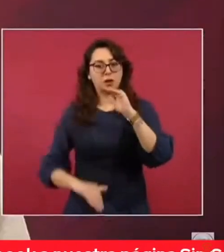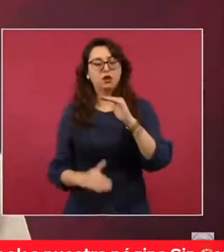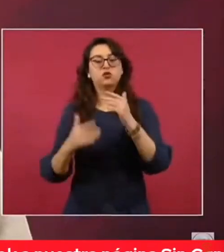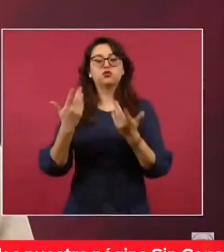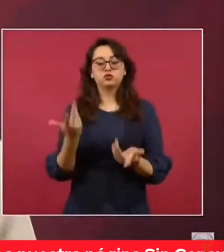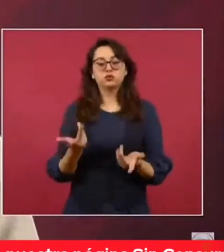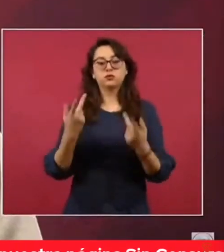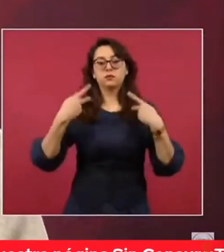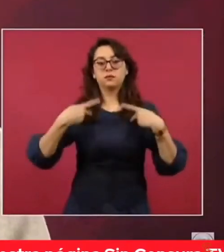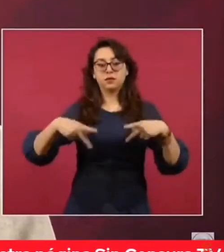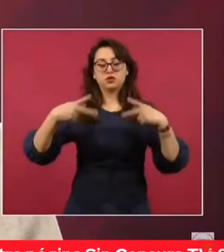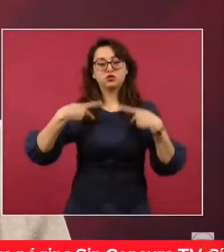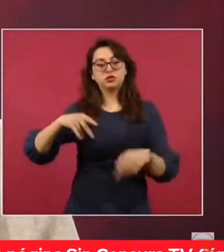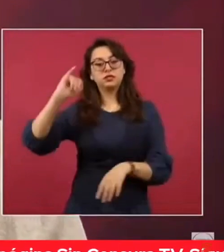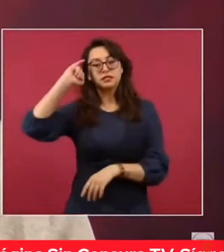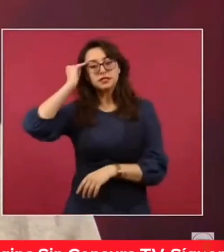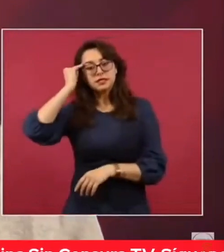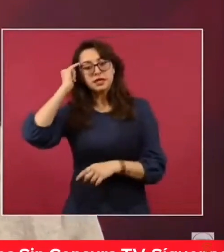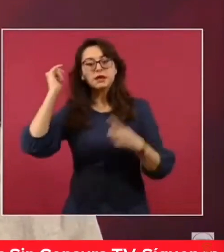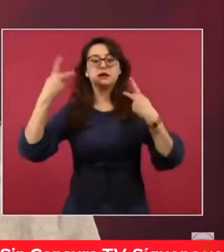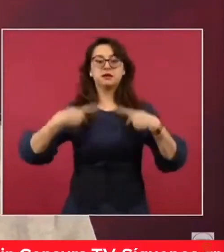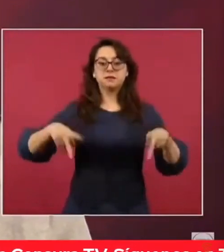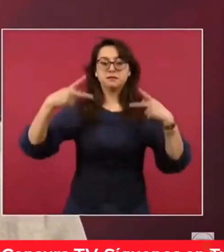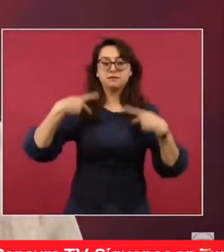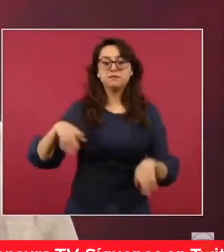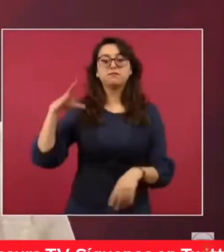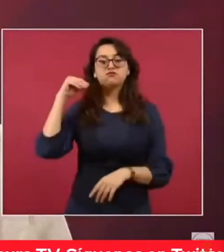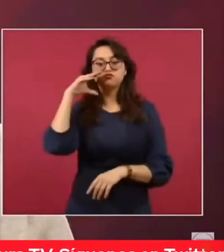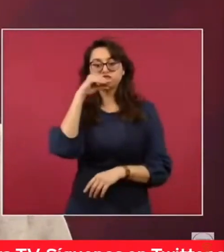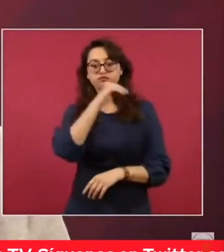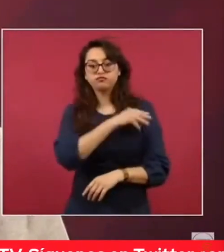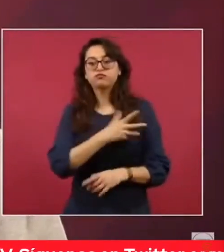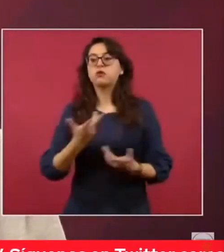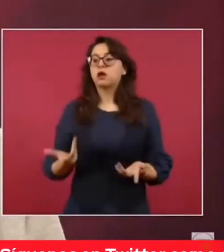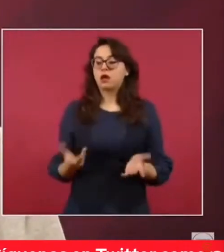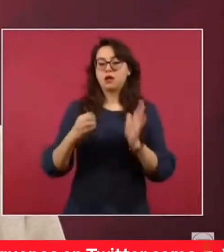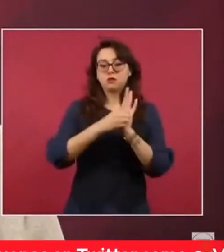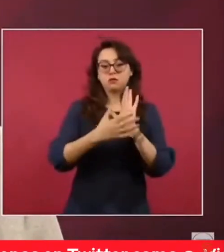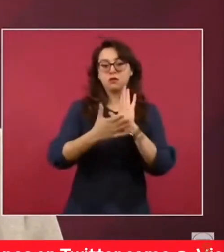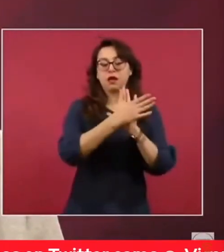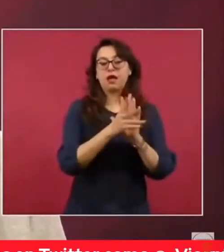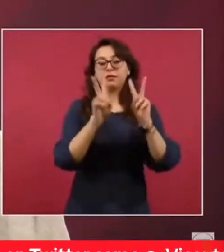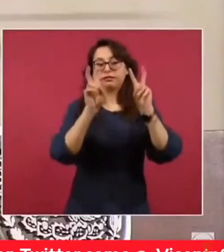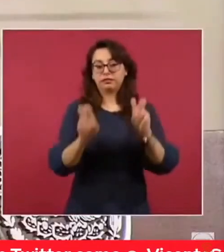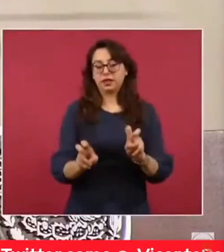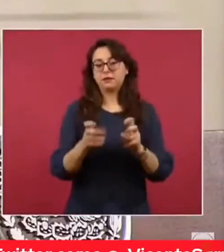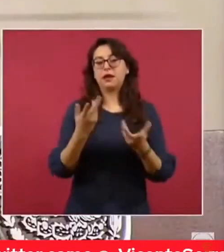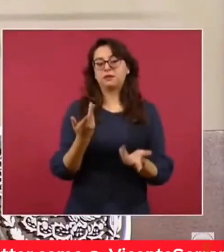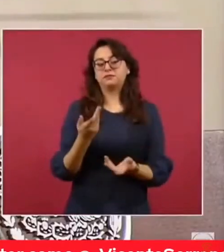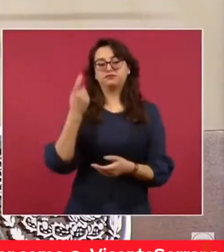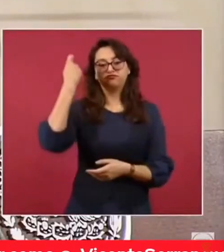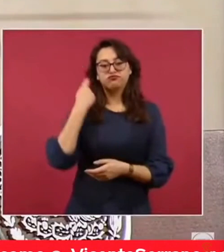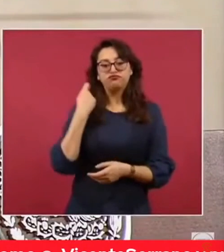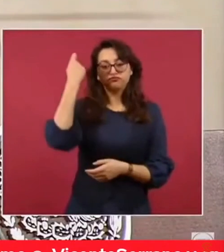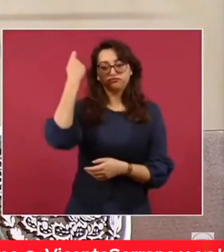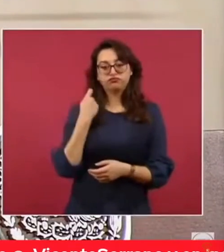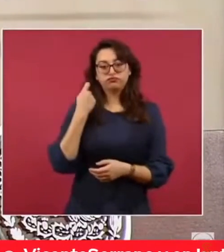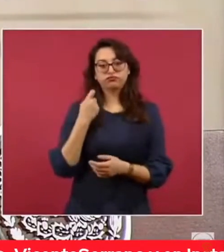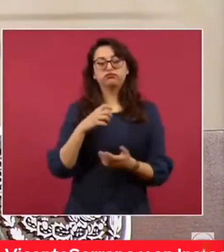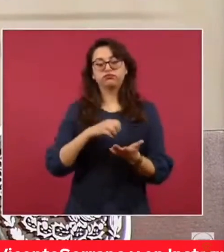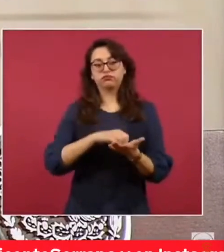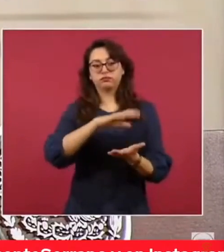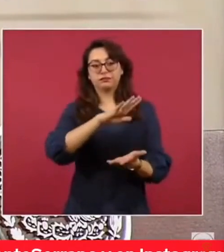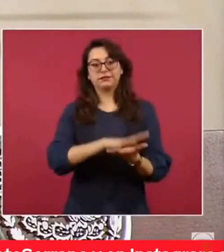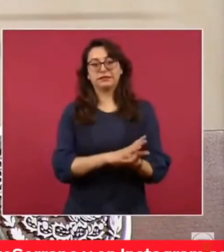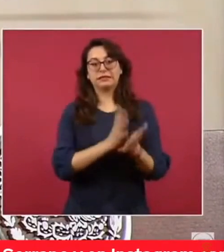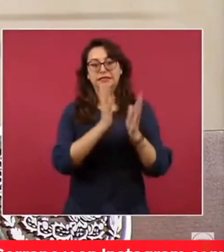indígenas y afromexicanas, de tal manera que en cumplimiento a este precepto en la Constitución,